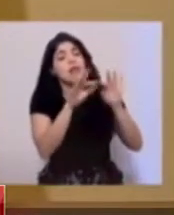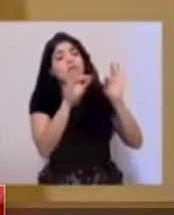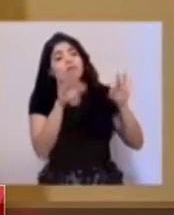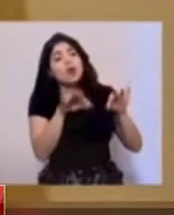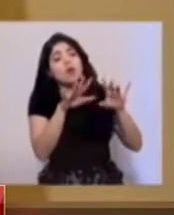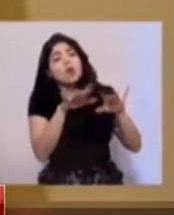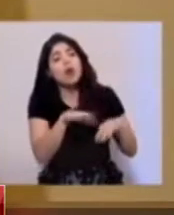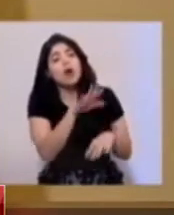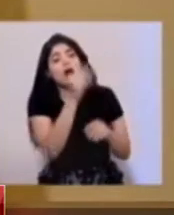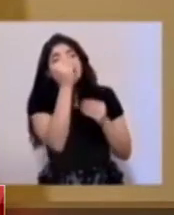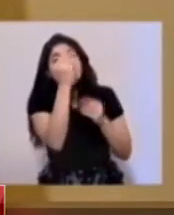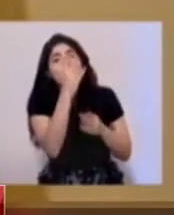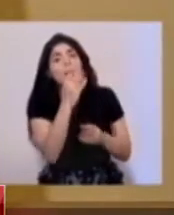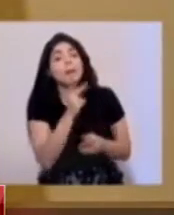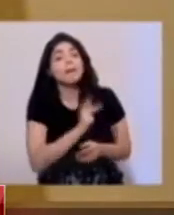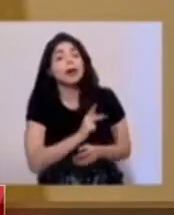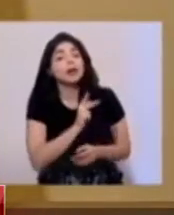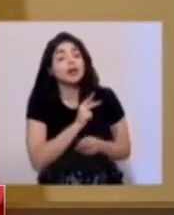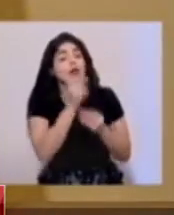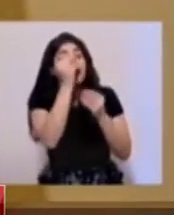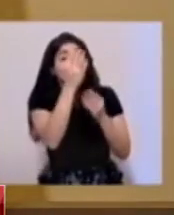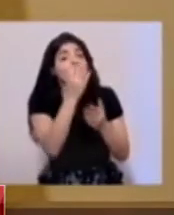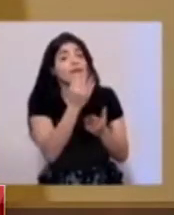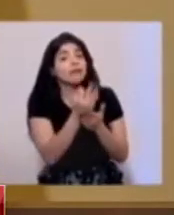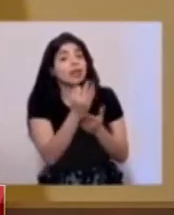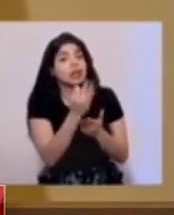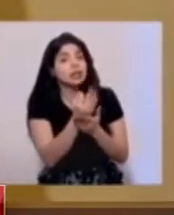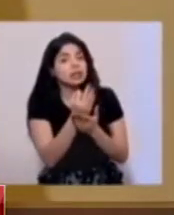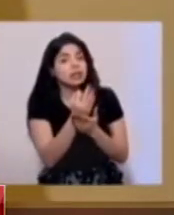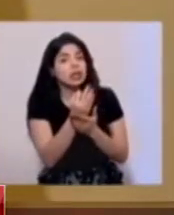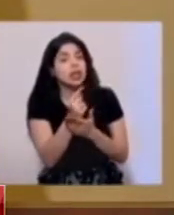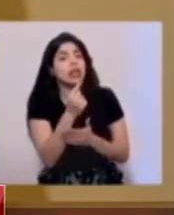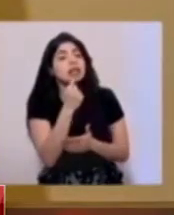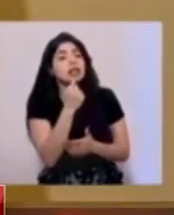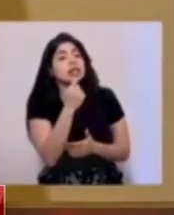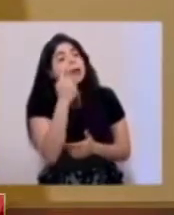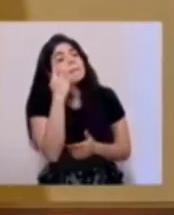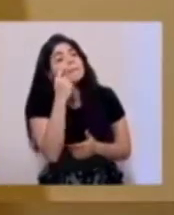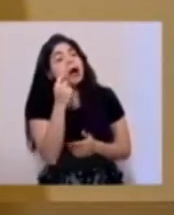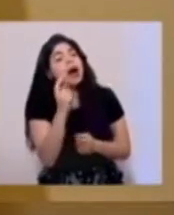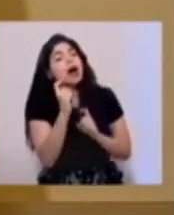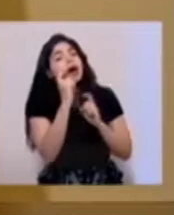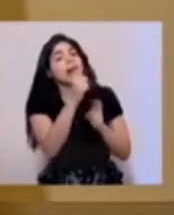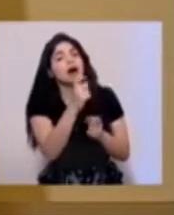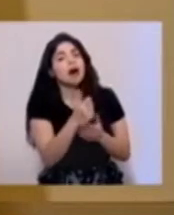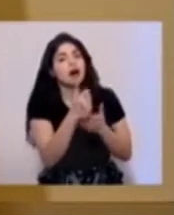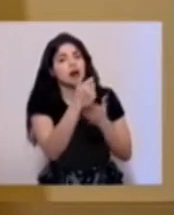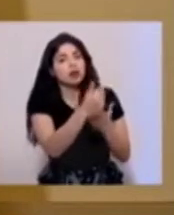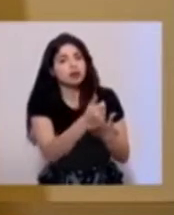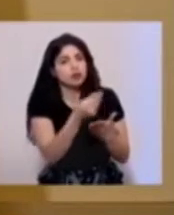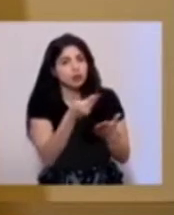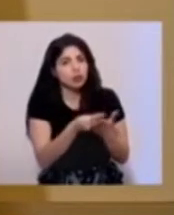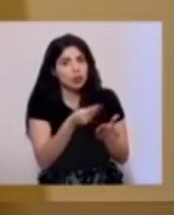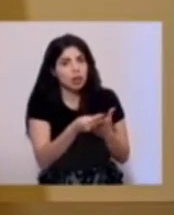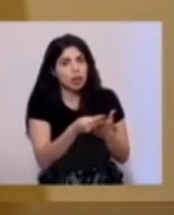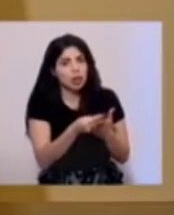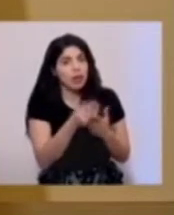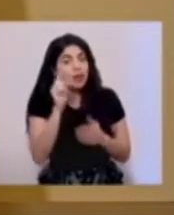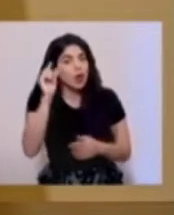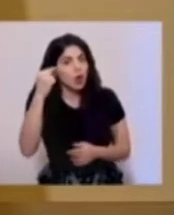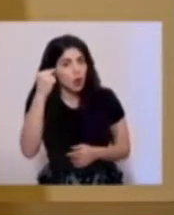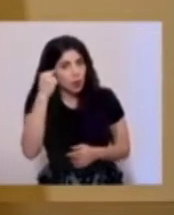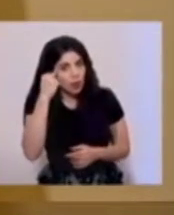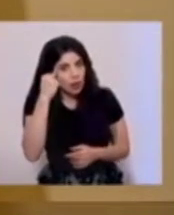con datos personales y datos financieros y les dicen que es para recibir una ayuda posterior del